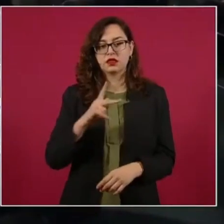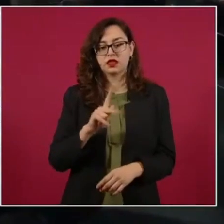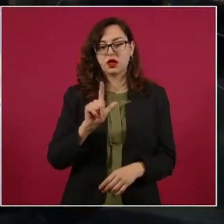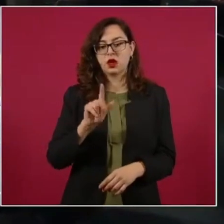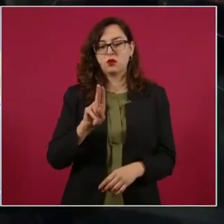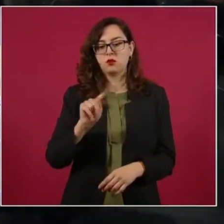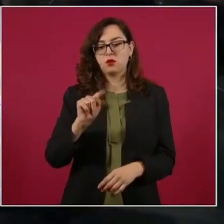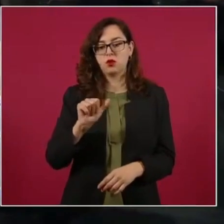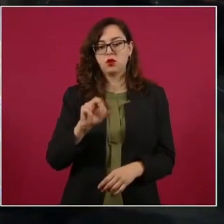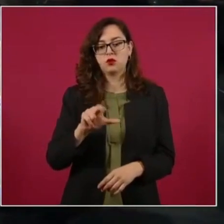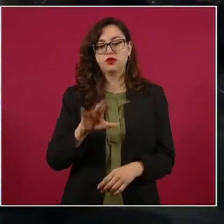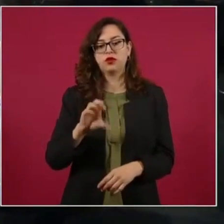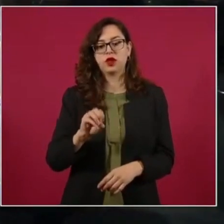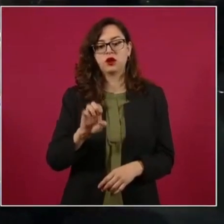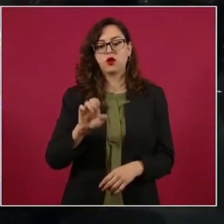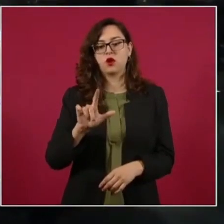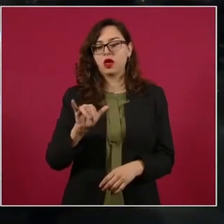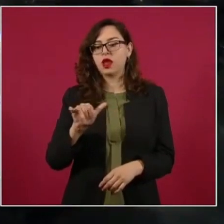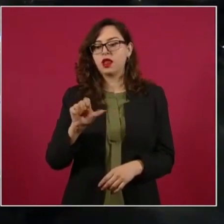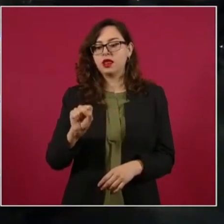frase,